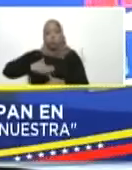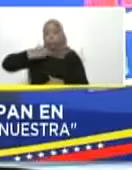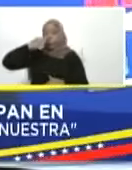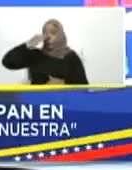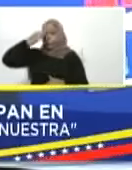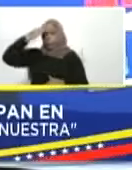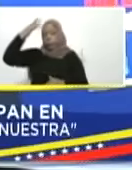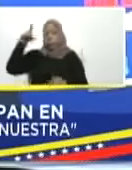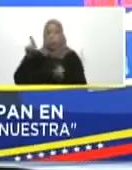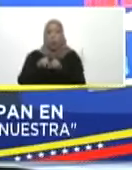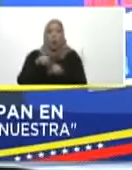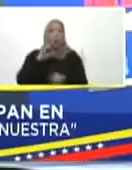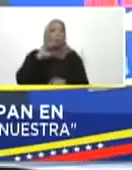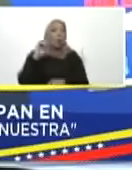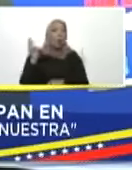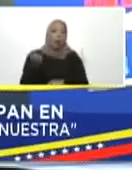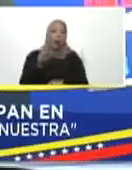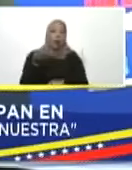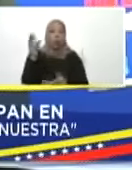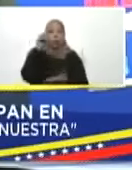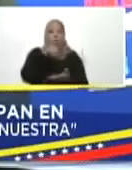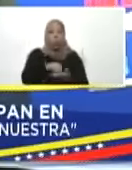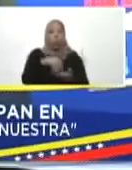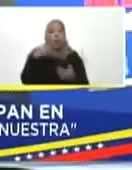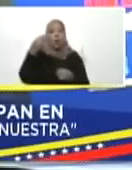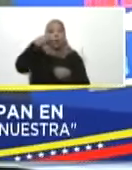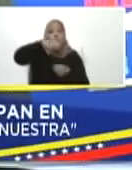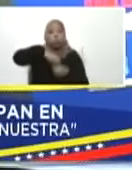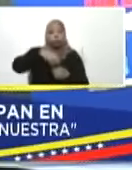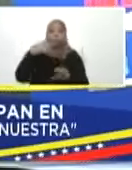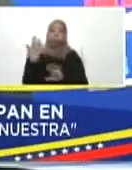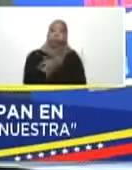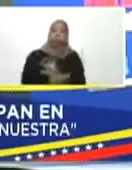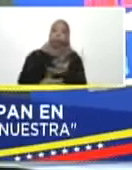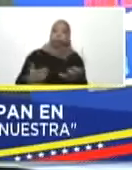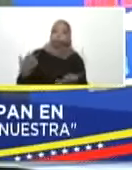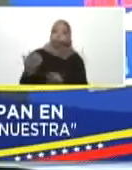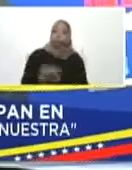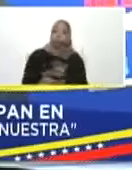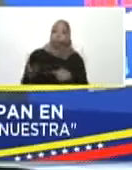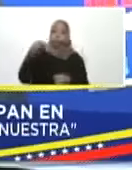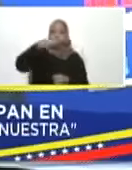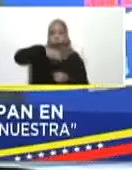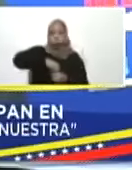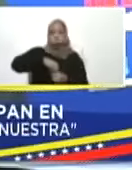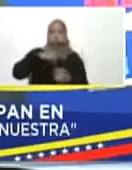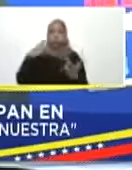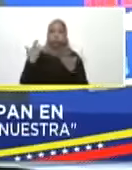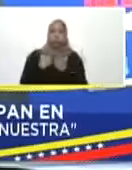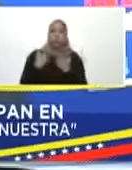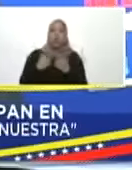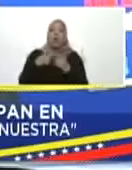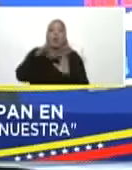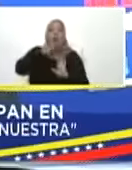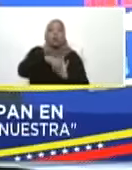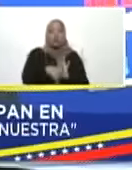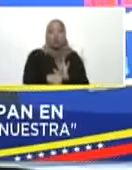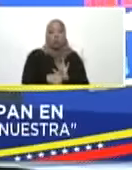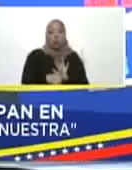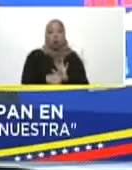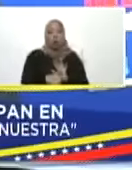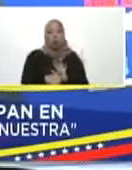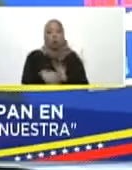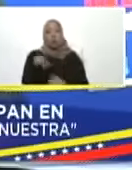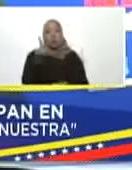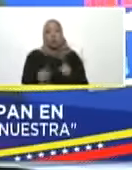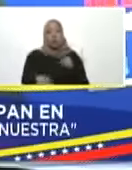en Ucrania. Cada vez que se meten es para destrozar. Cada vez que se meten es para robar. Cada vez